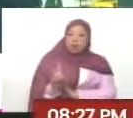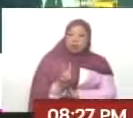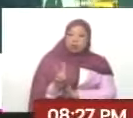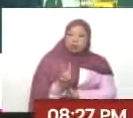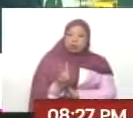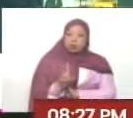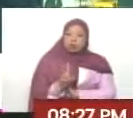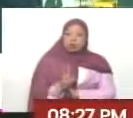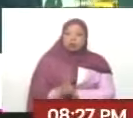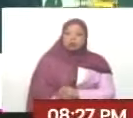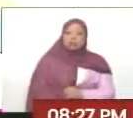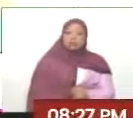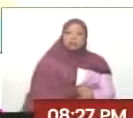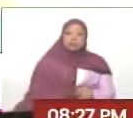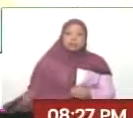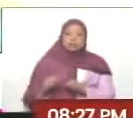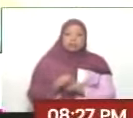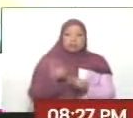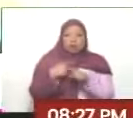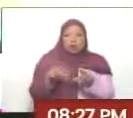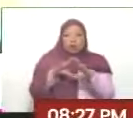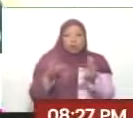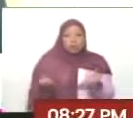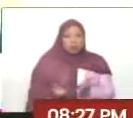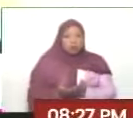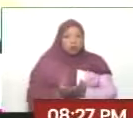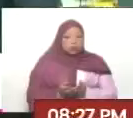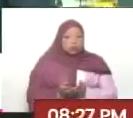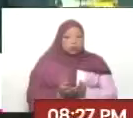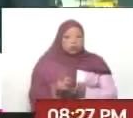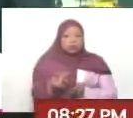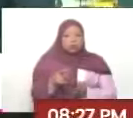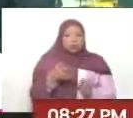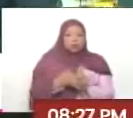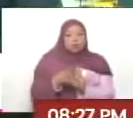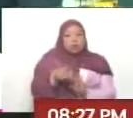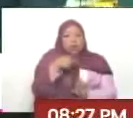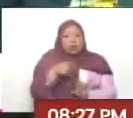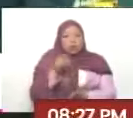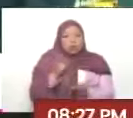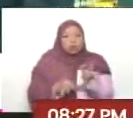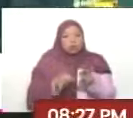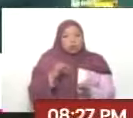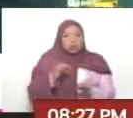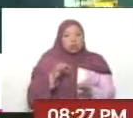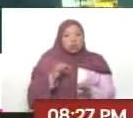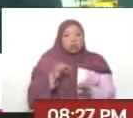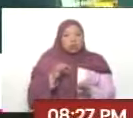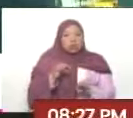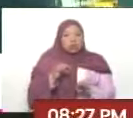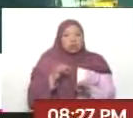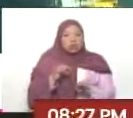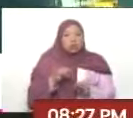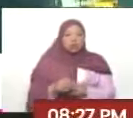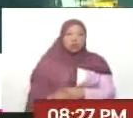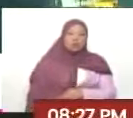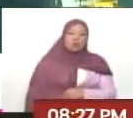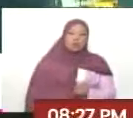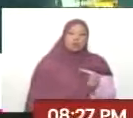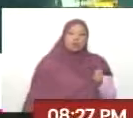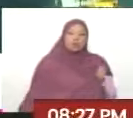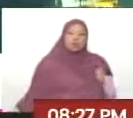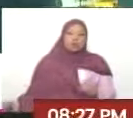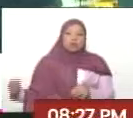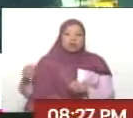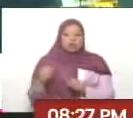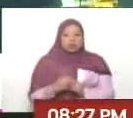lo montan ahí, ¿no? Pagan y se lo envían a todo el mundo. Exacto, usted como le llega la publicidad en las otras redes sociales por algoritmo. Ah, y por eso no lo a mí sigue. Me llega tanta